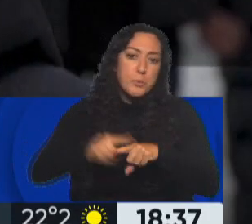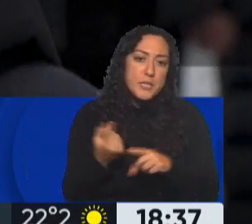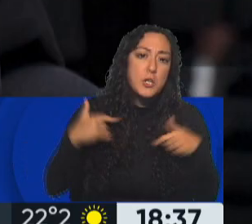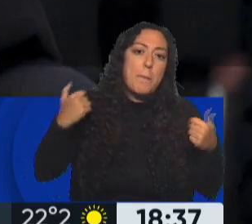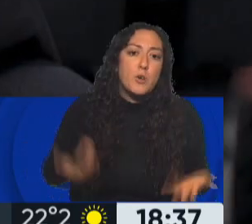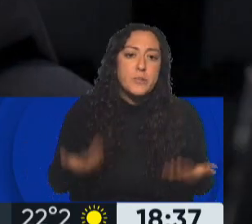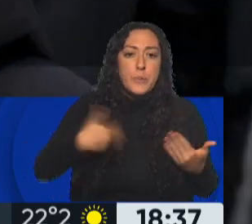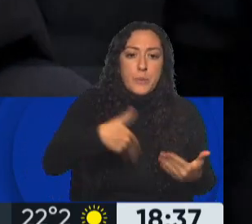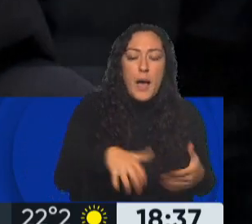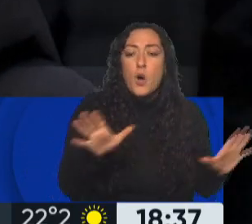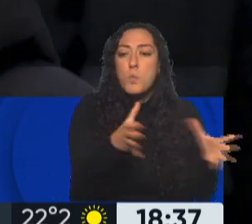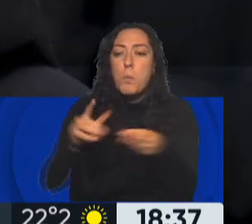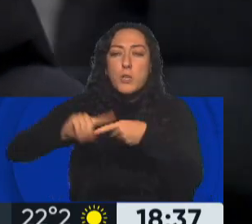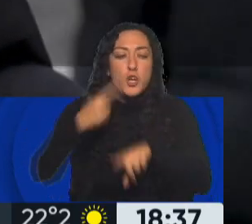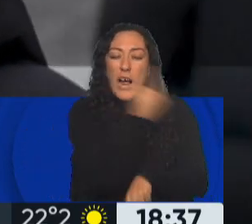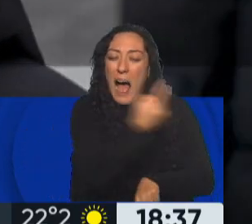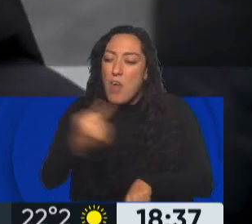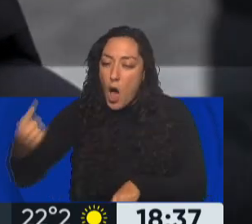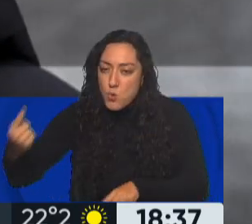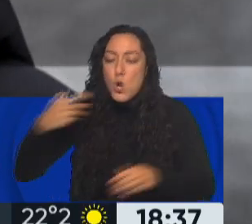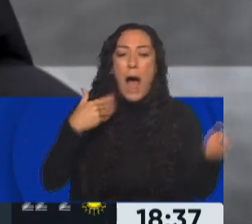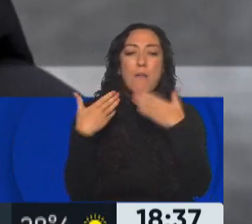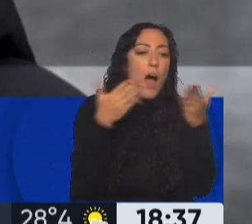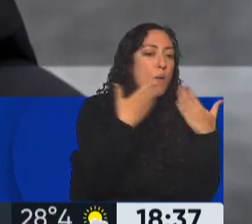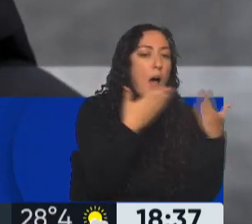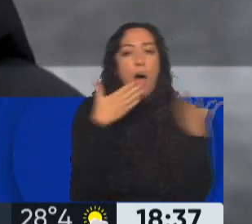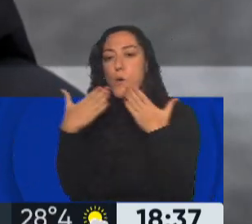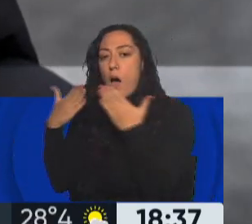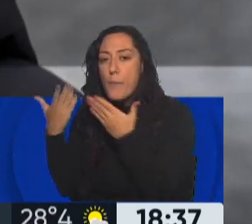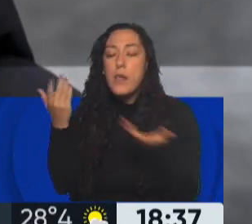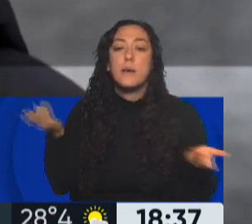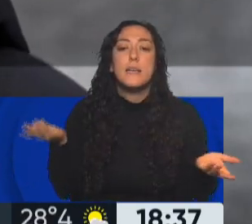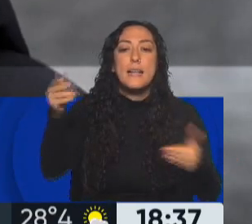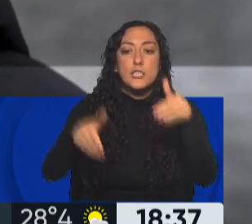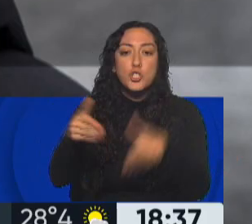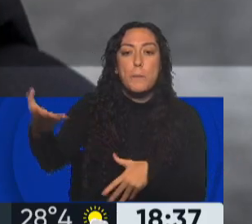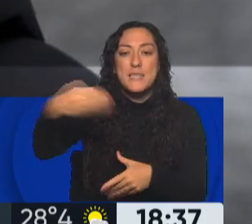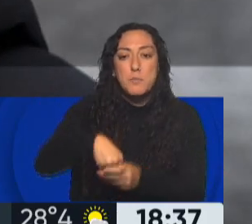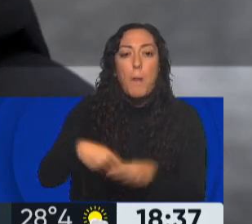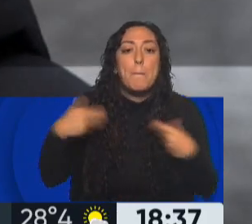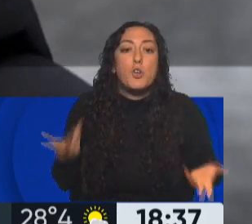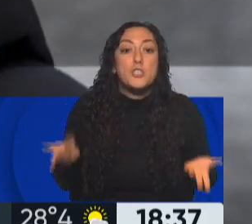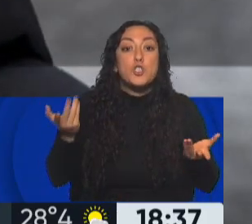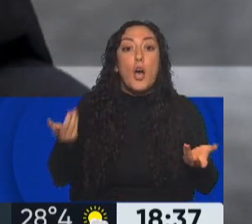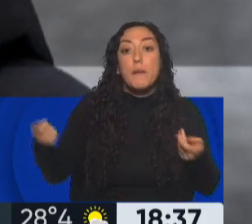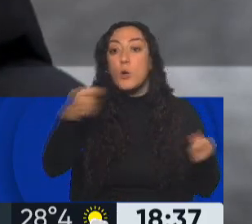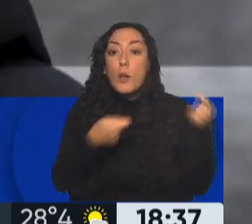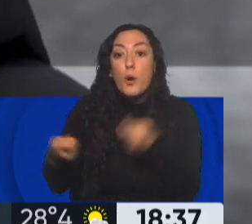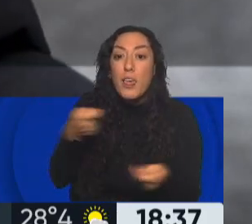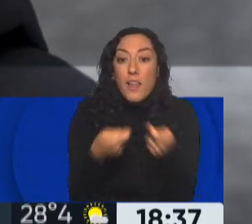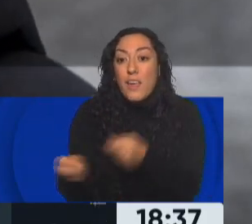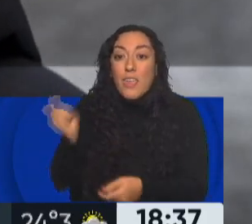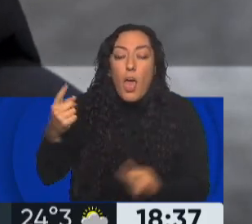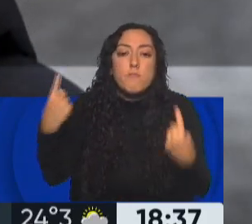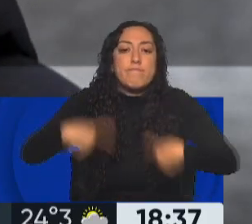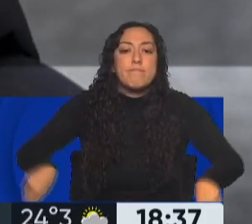going to talk with every parties from the election. So we don't know who we are going to collaborate